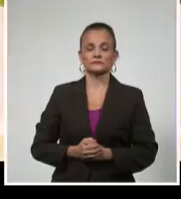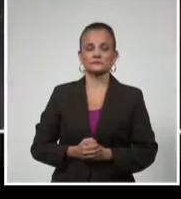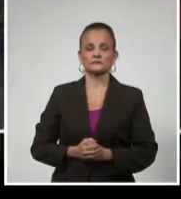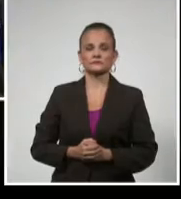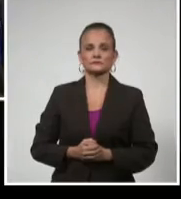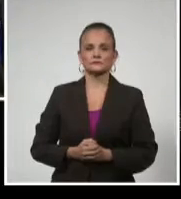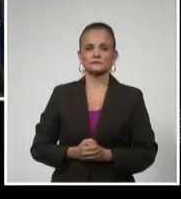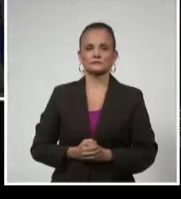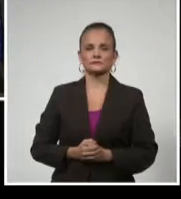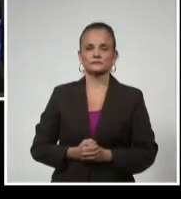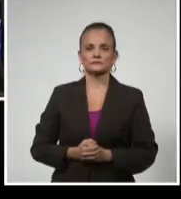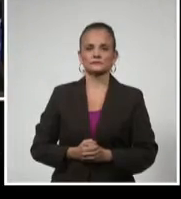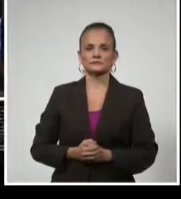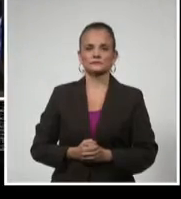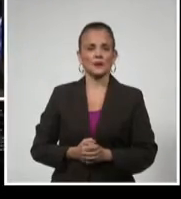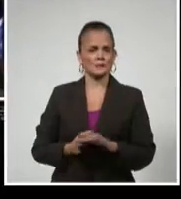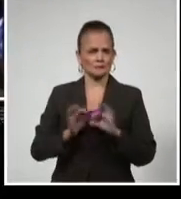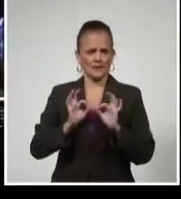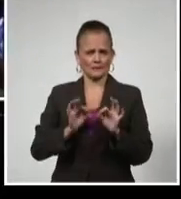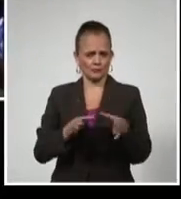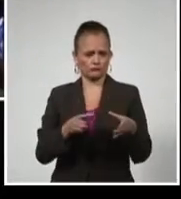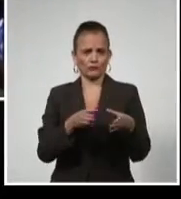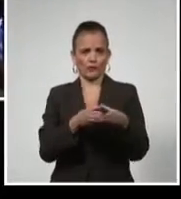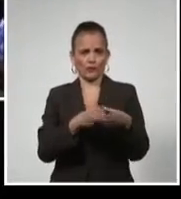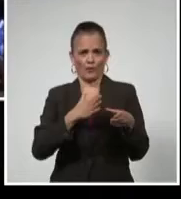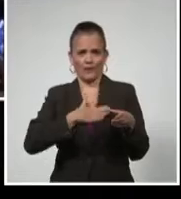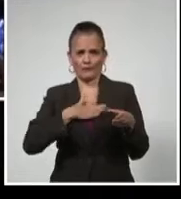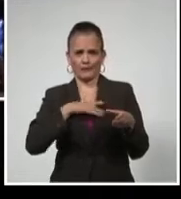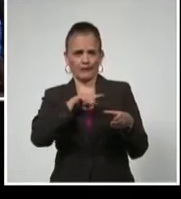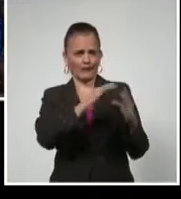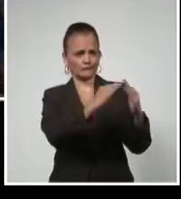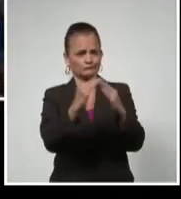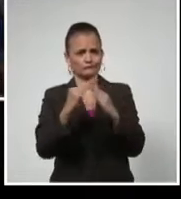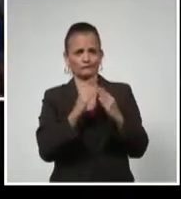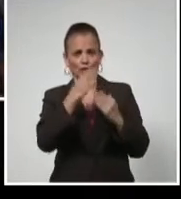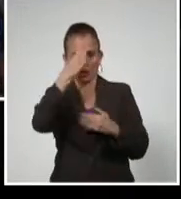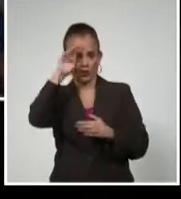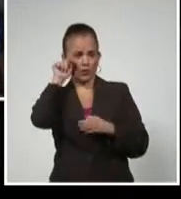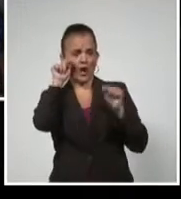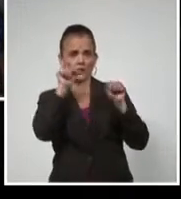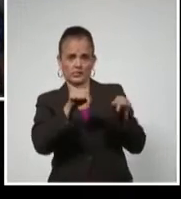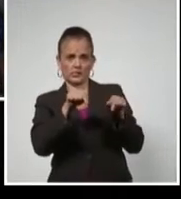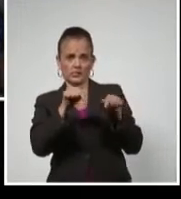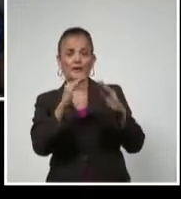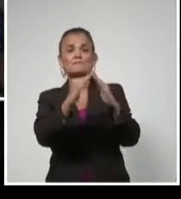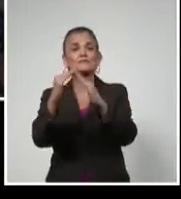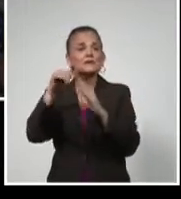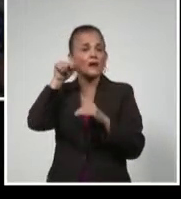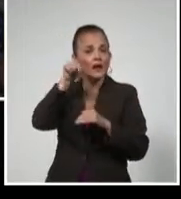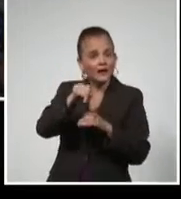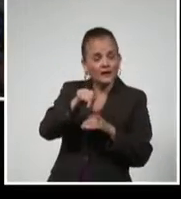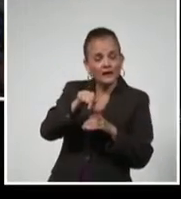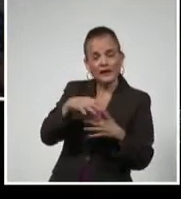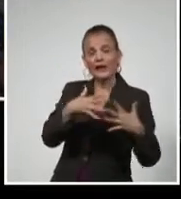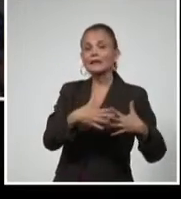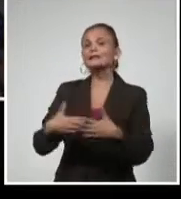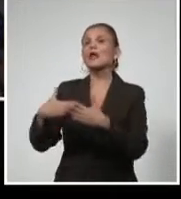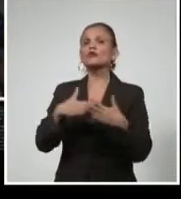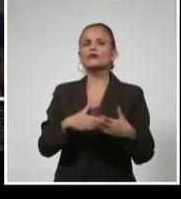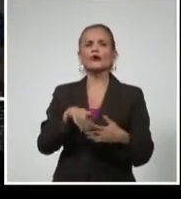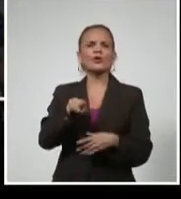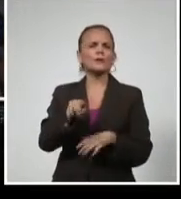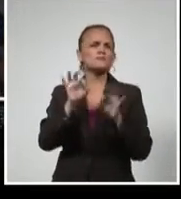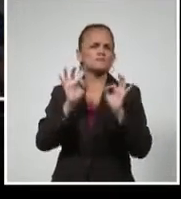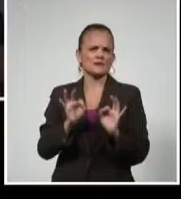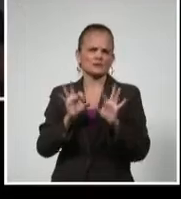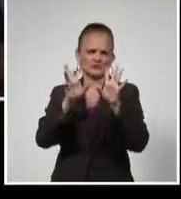Cuba. Y frente a una representación de la comunidad cubana en Miami, Donald Trump rubricó el memorando presidencial de seguridad nacional sobre